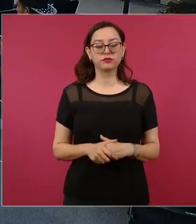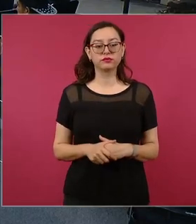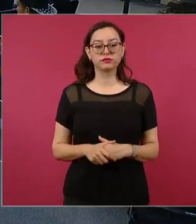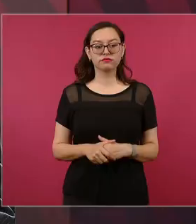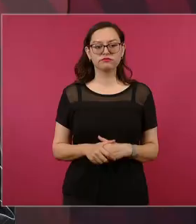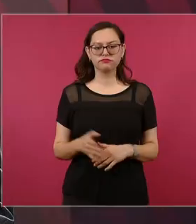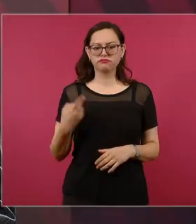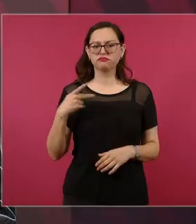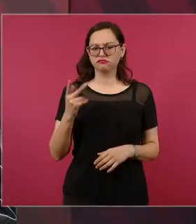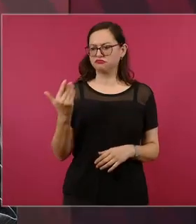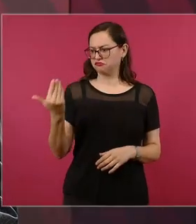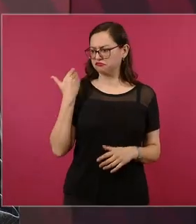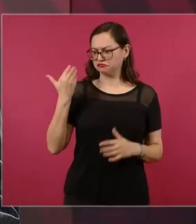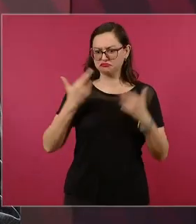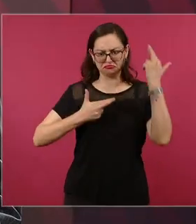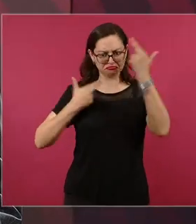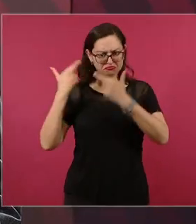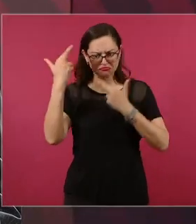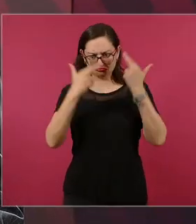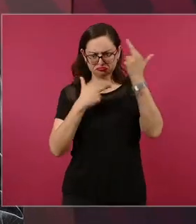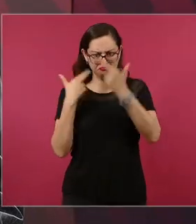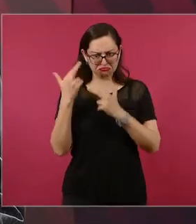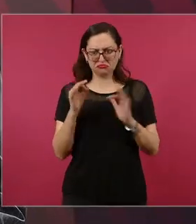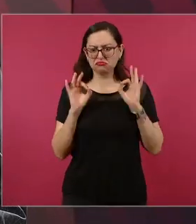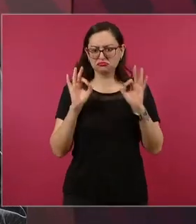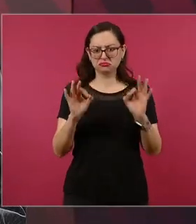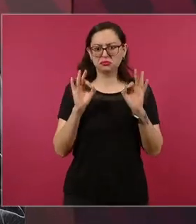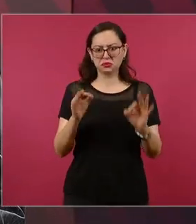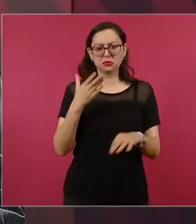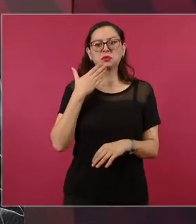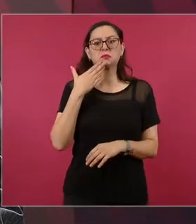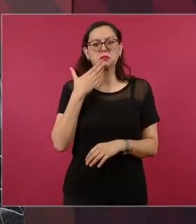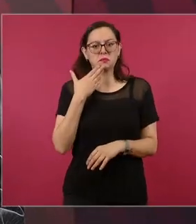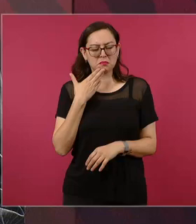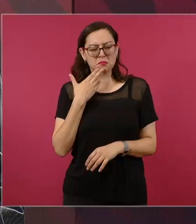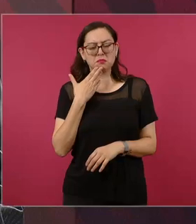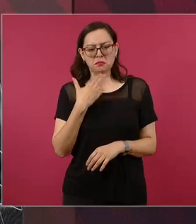pero salí muy bien, o sea, para terminar y